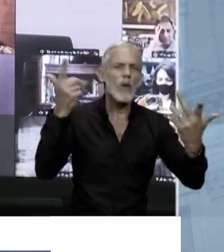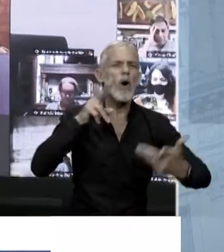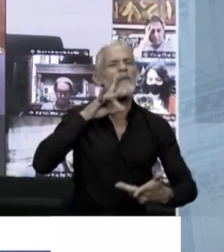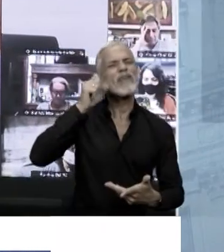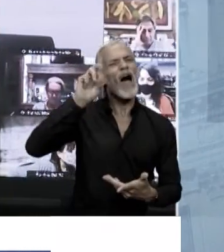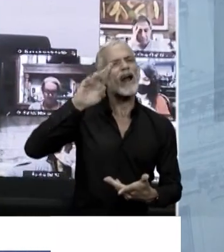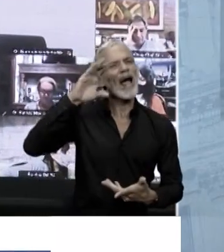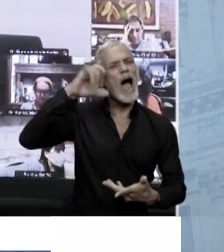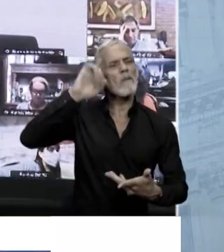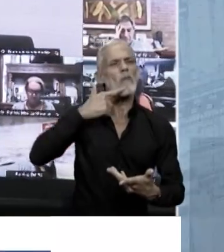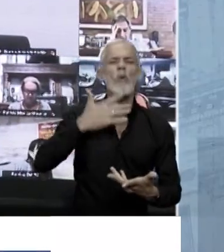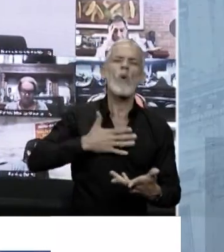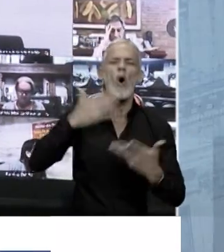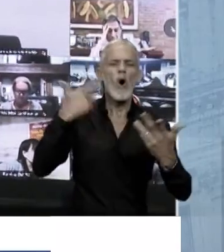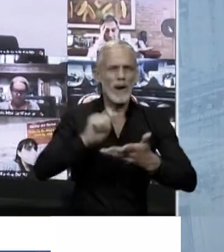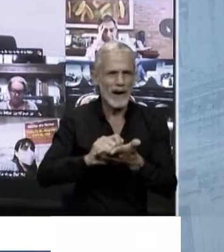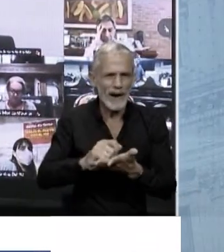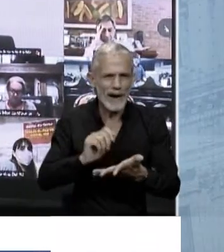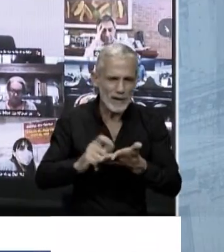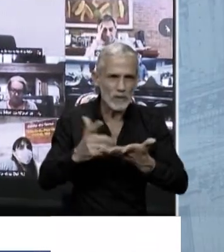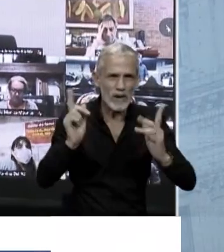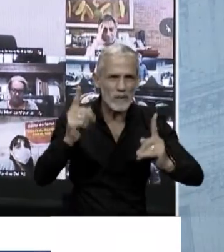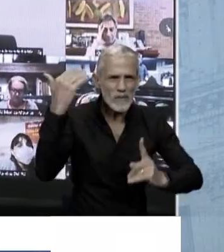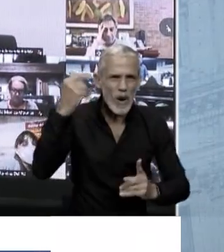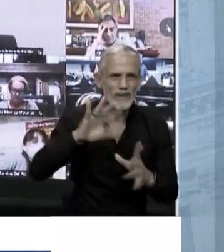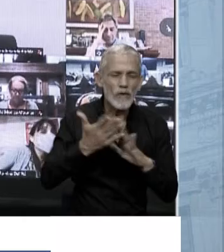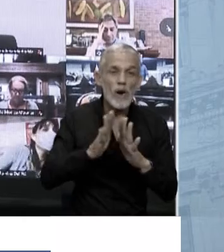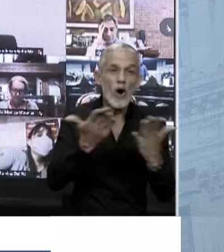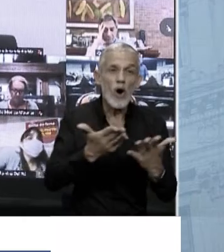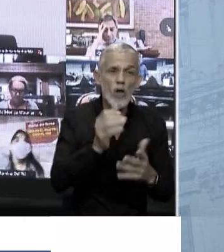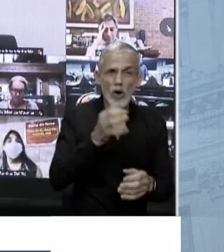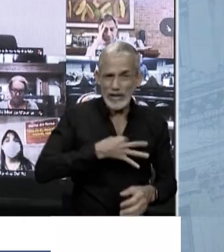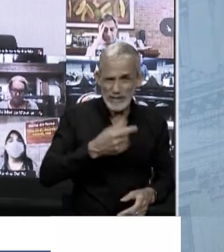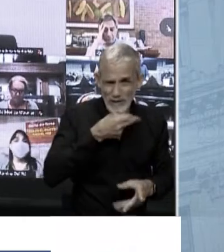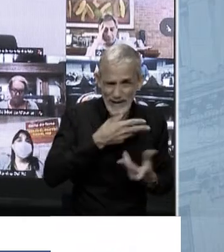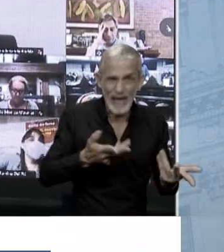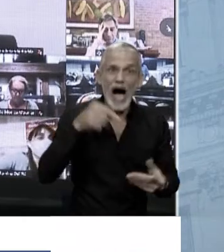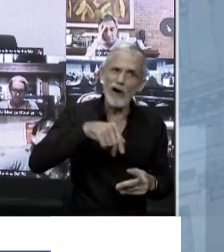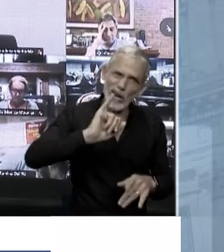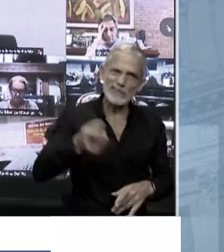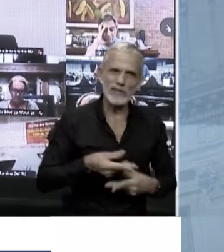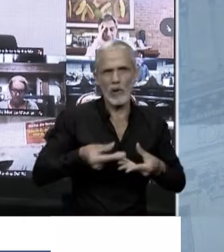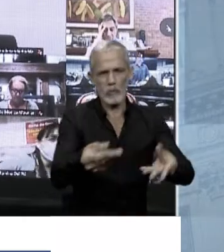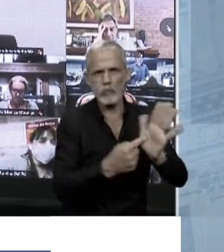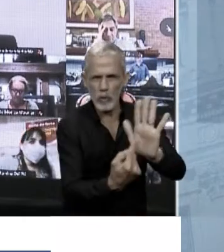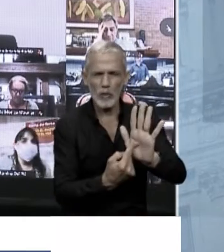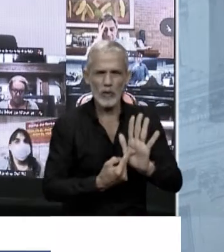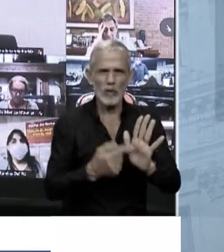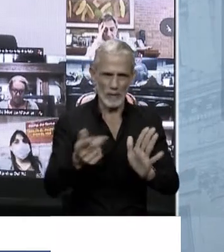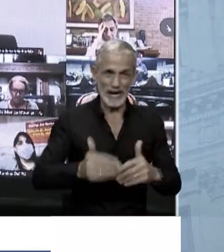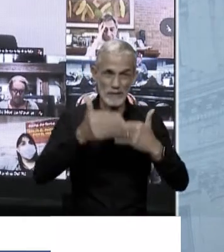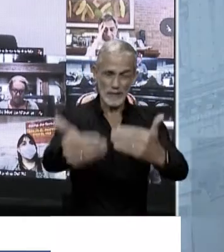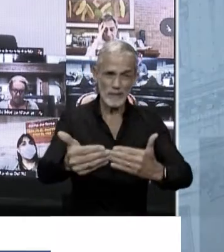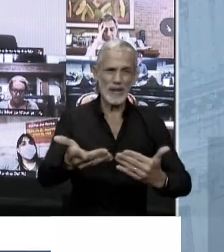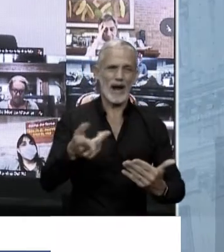pobre Vidar Campo. No le aplican ni siquiera los criterios del Código Civil, lo quieren aplicar para el reglamento de la Cámara de una sesión